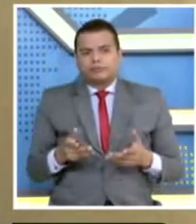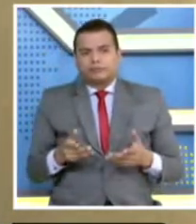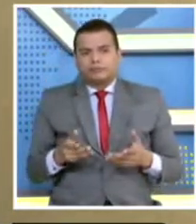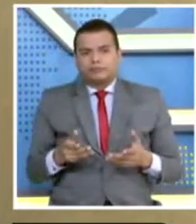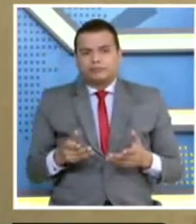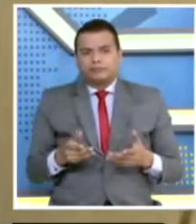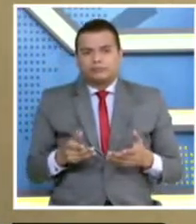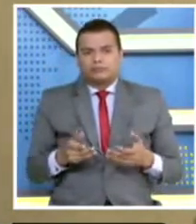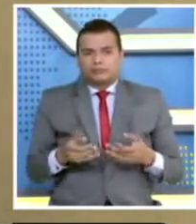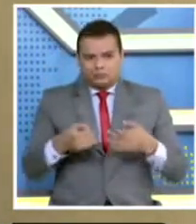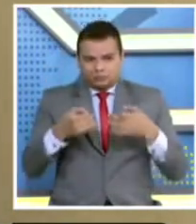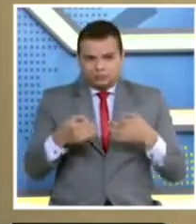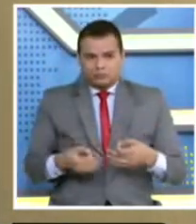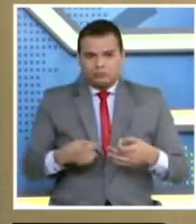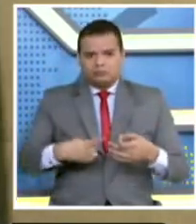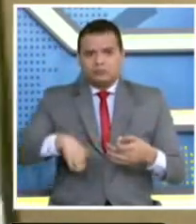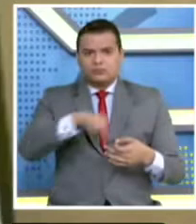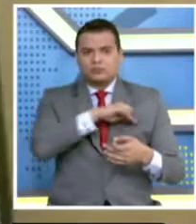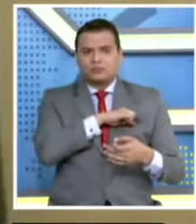Nosotros.